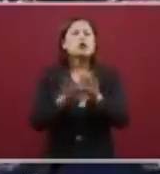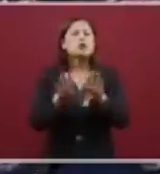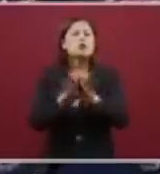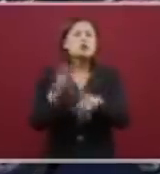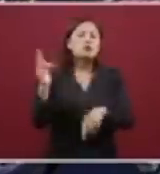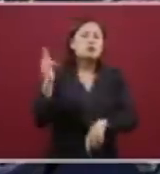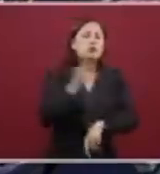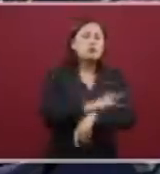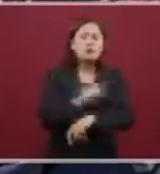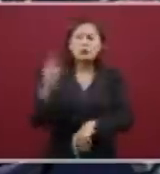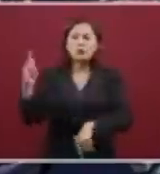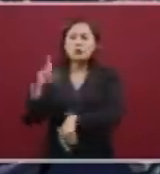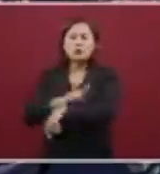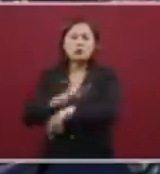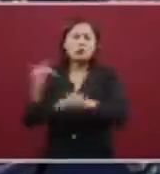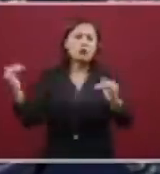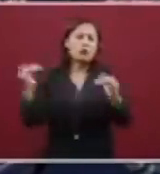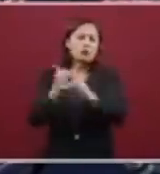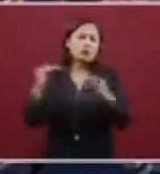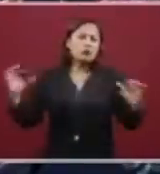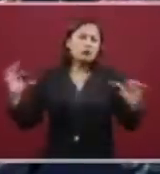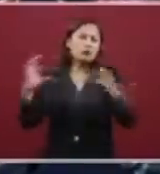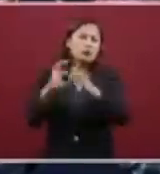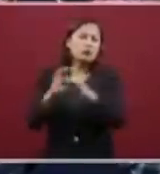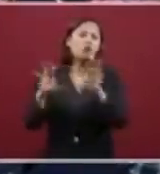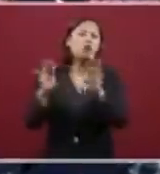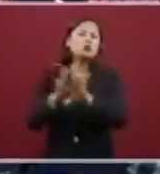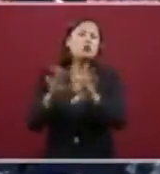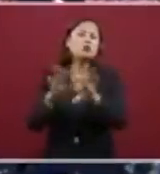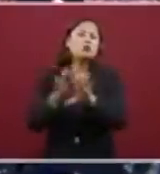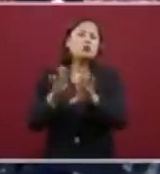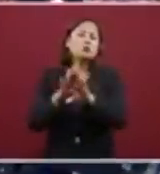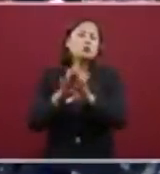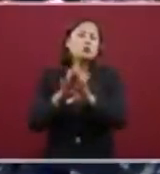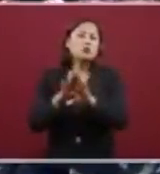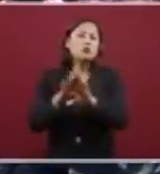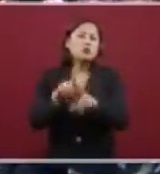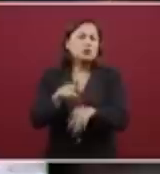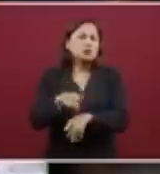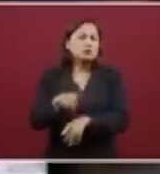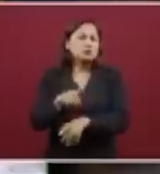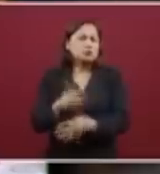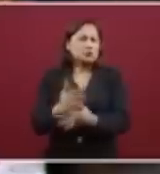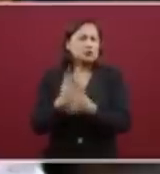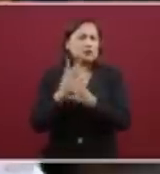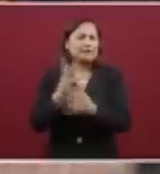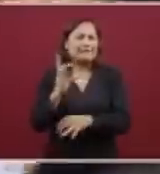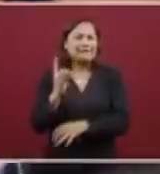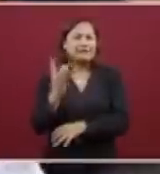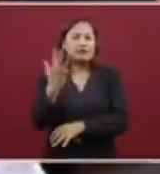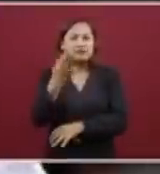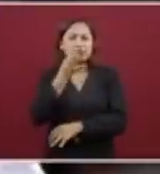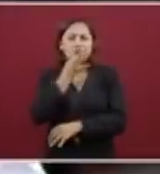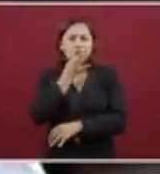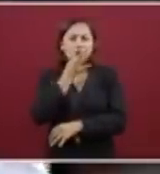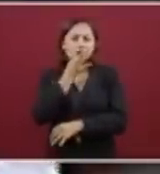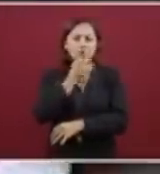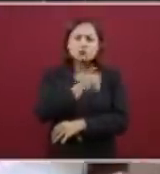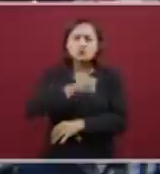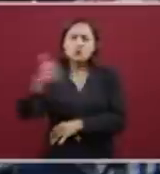que van a utilizar cómo van a garantizar que van a ser 35 minutos entre los aeropuertos por favor